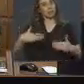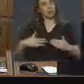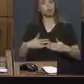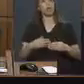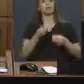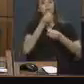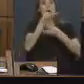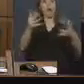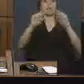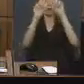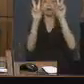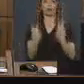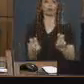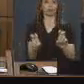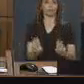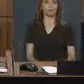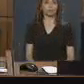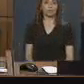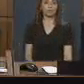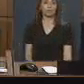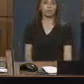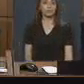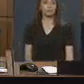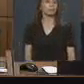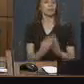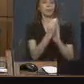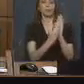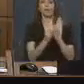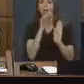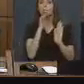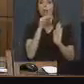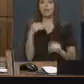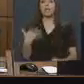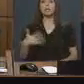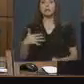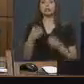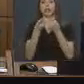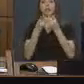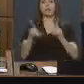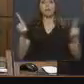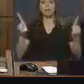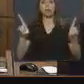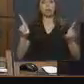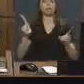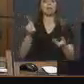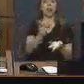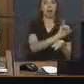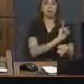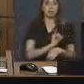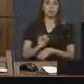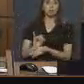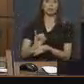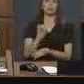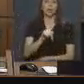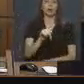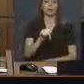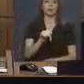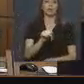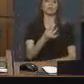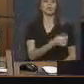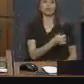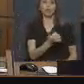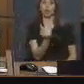temas también. No aborda la importancia de democratizar nuestras instituciones, no solamente